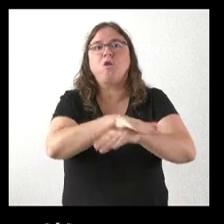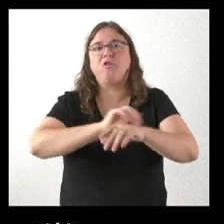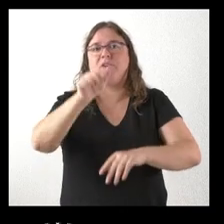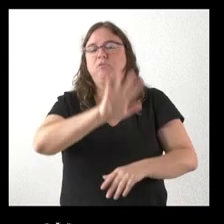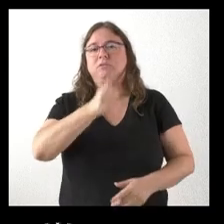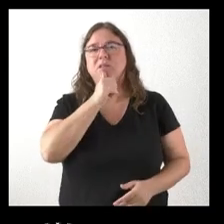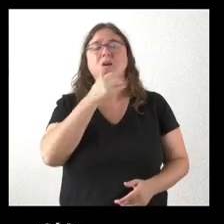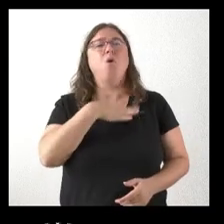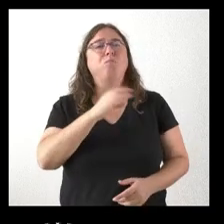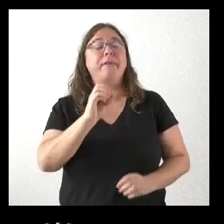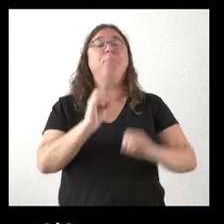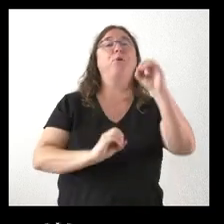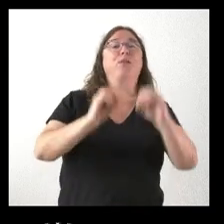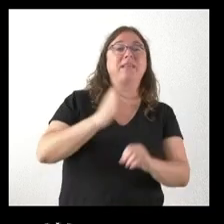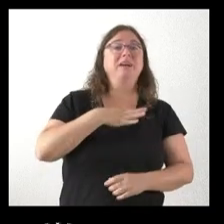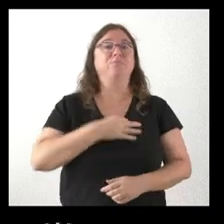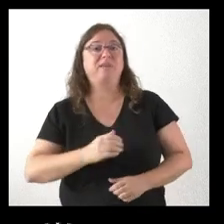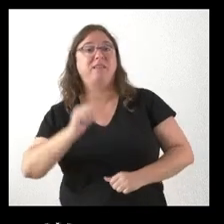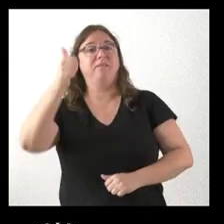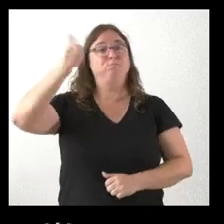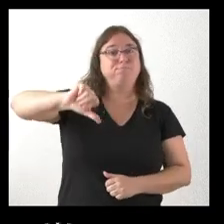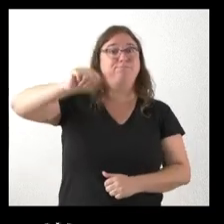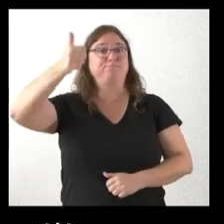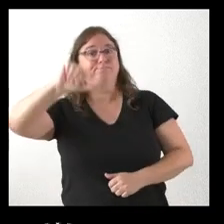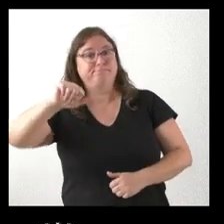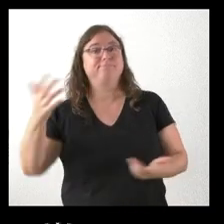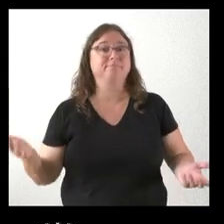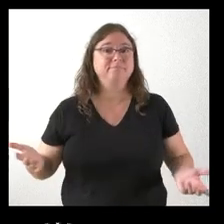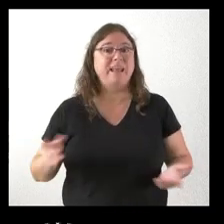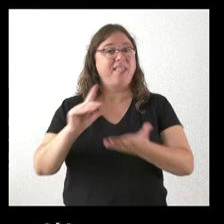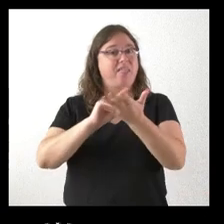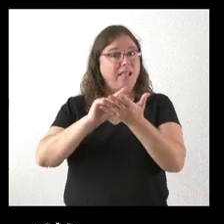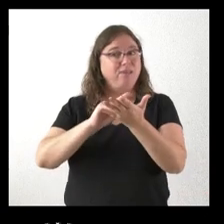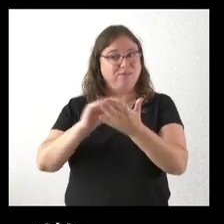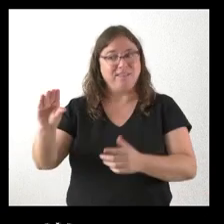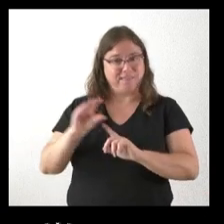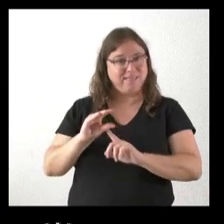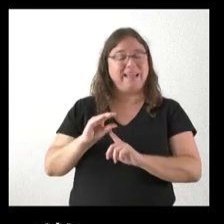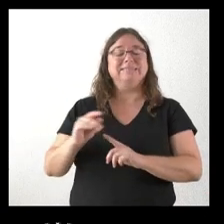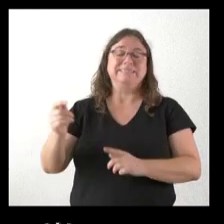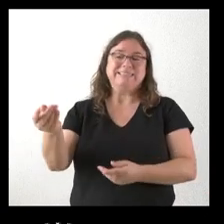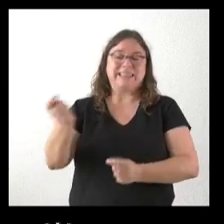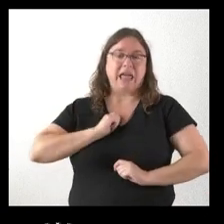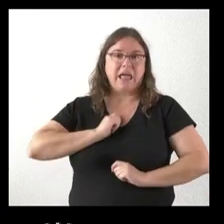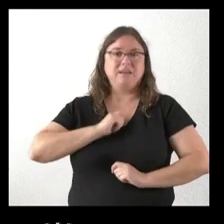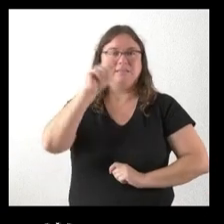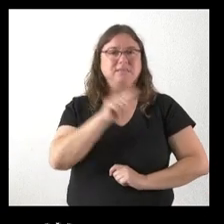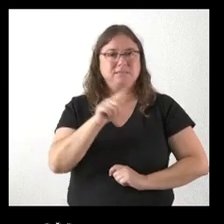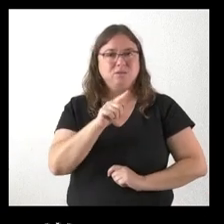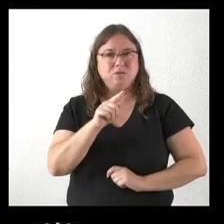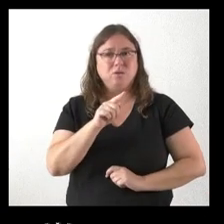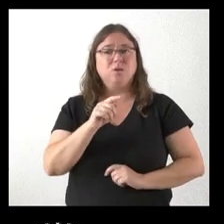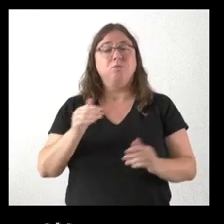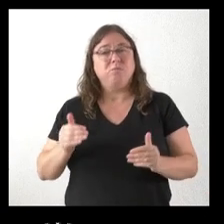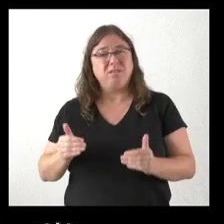un porcentaje de probabilidad de que finalmente estos datos queden con un presupuesto general del estado